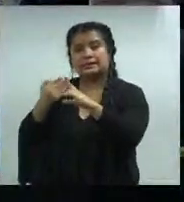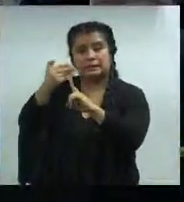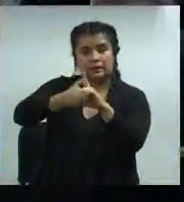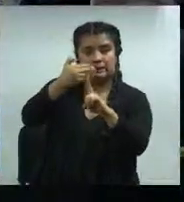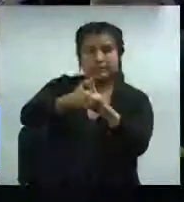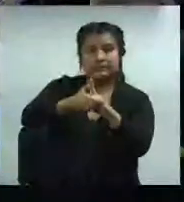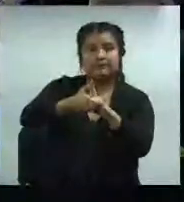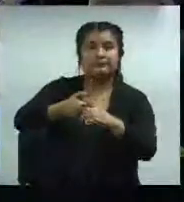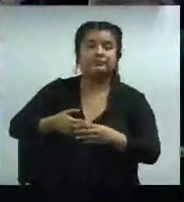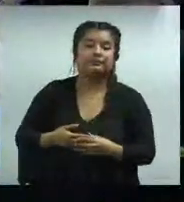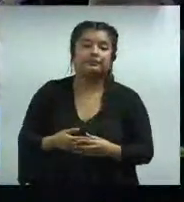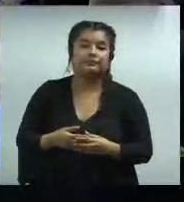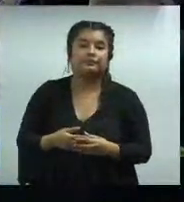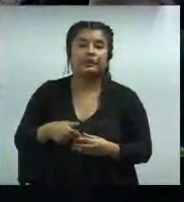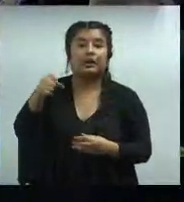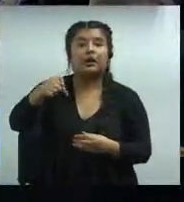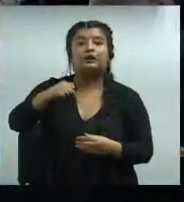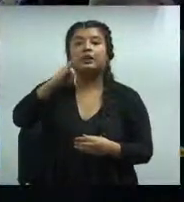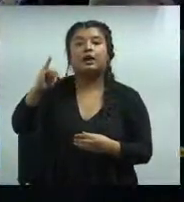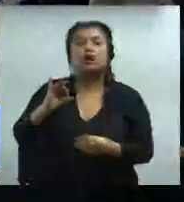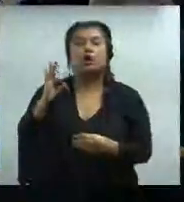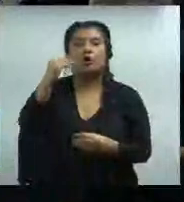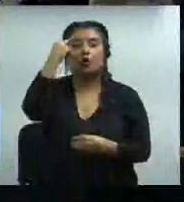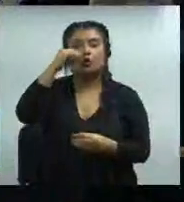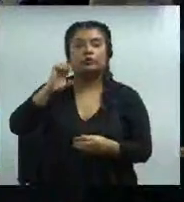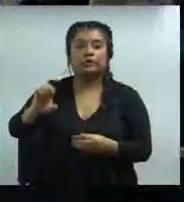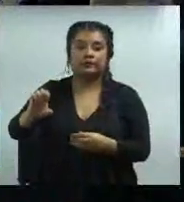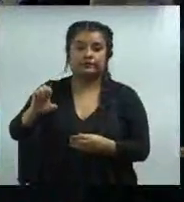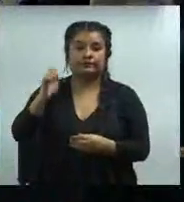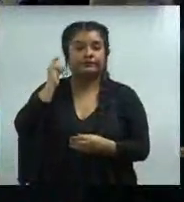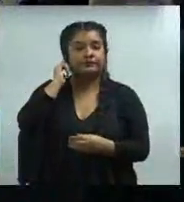Tiene la palabra el diputado José Chic.